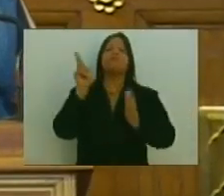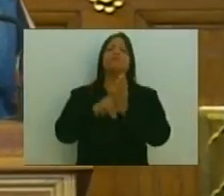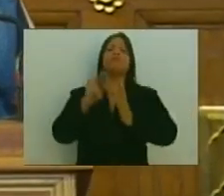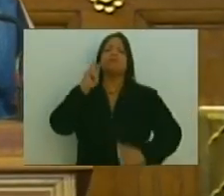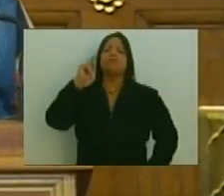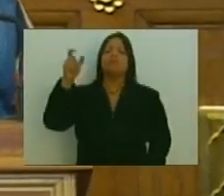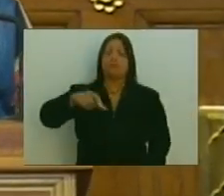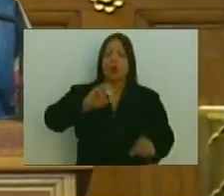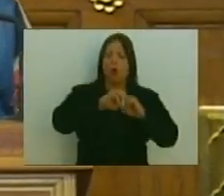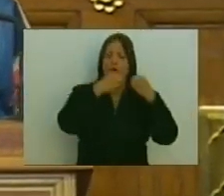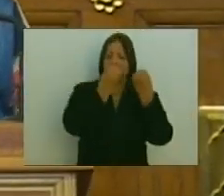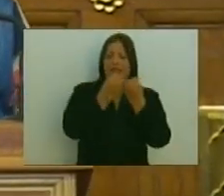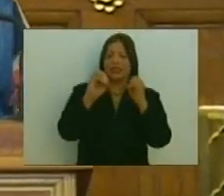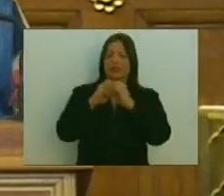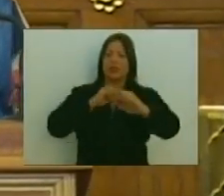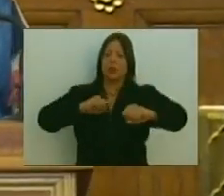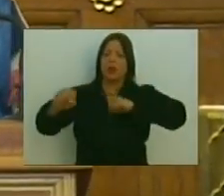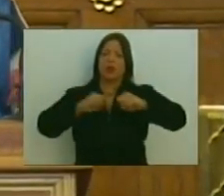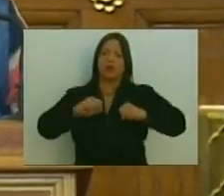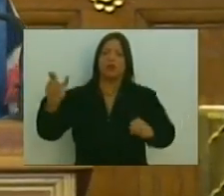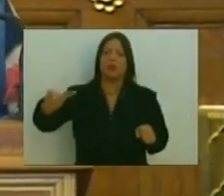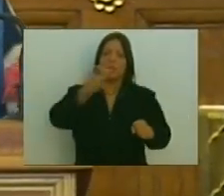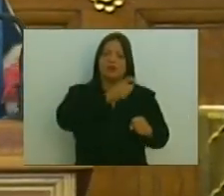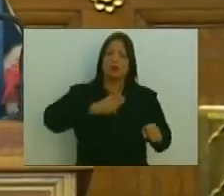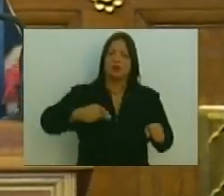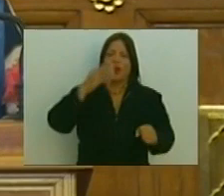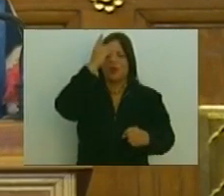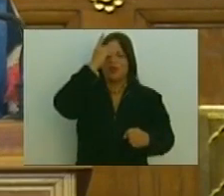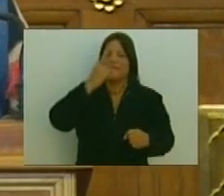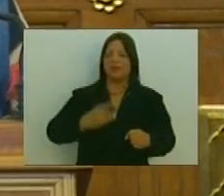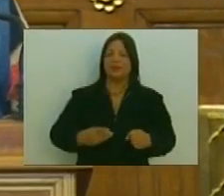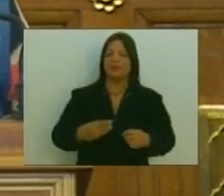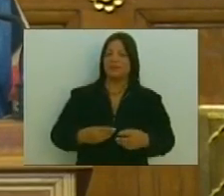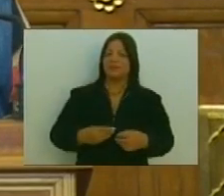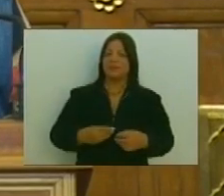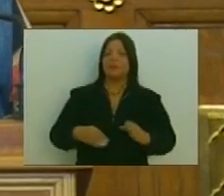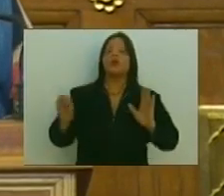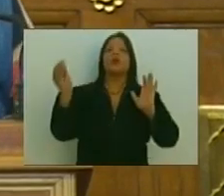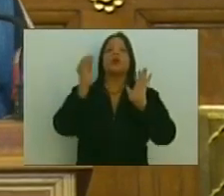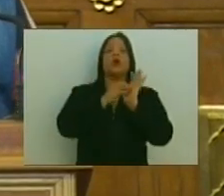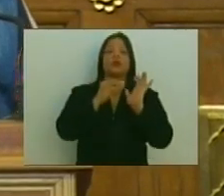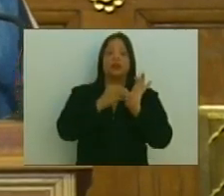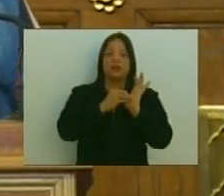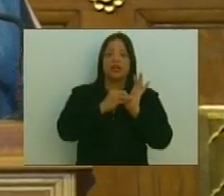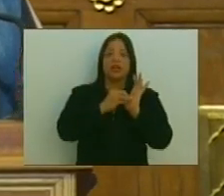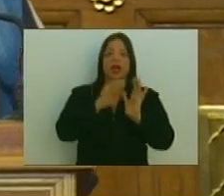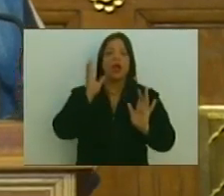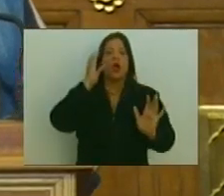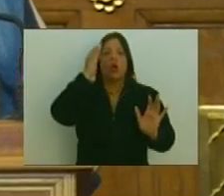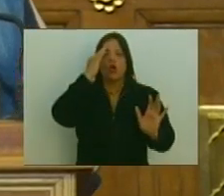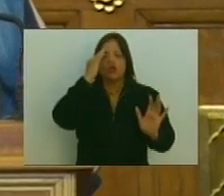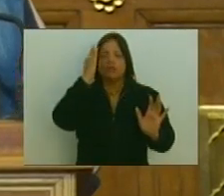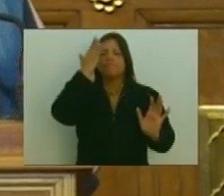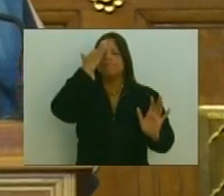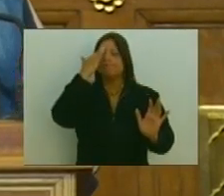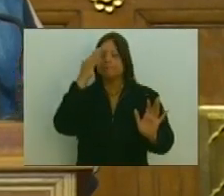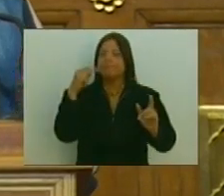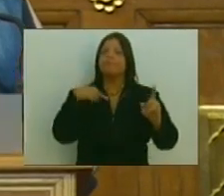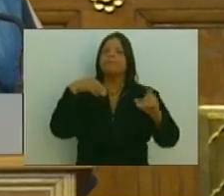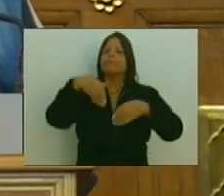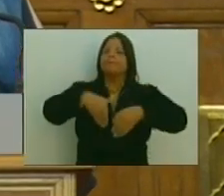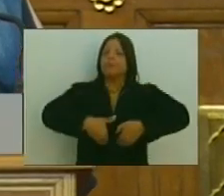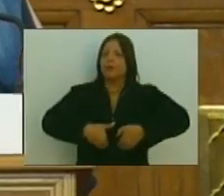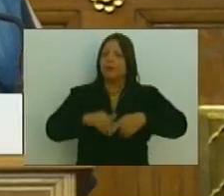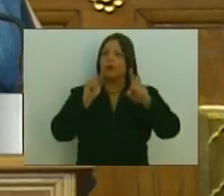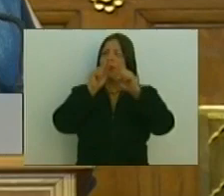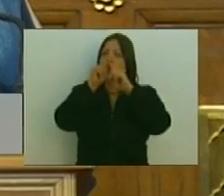de las organizaciones y movimientos de las personas con discapacidad. Considerando que conscientes de los grandes desafíos de este sector